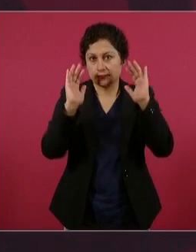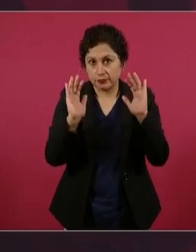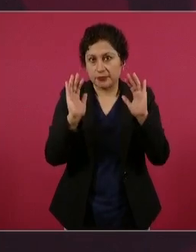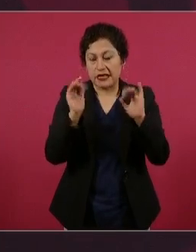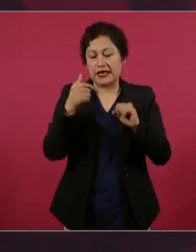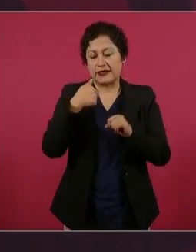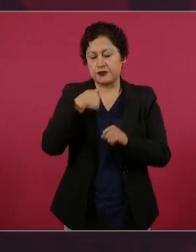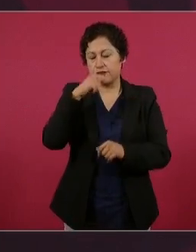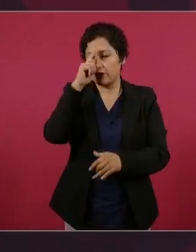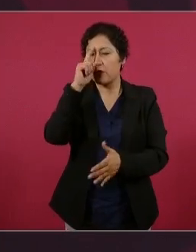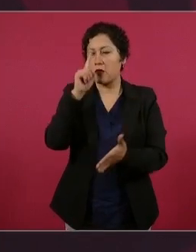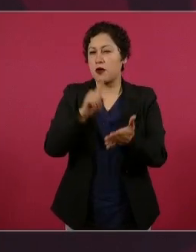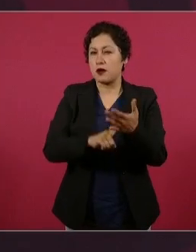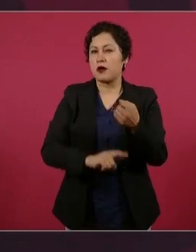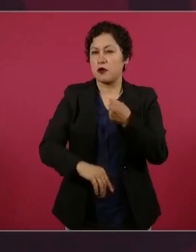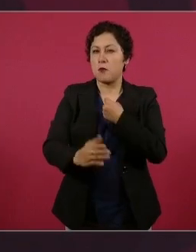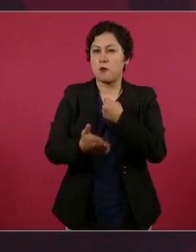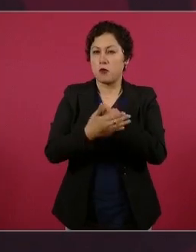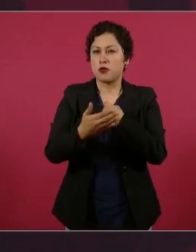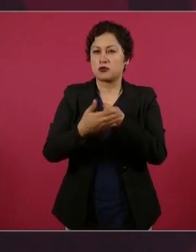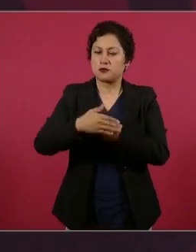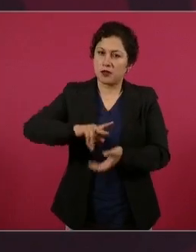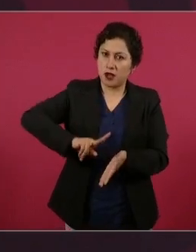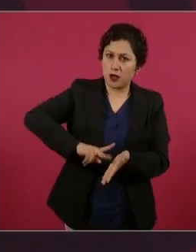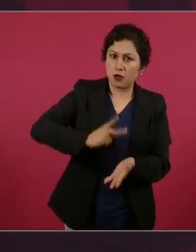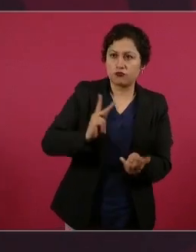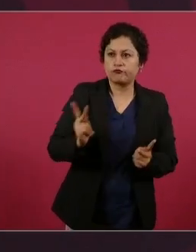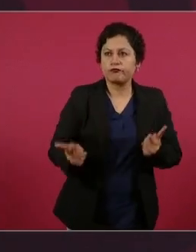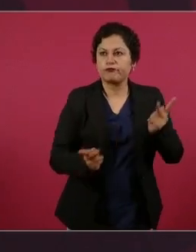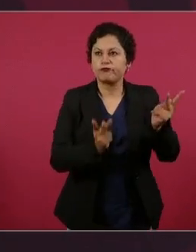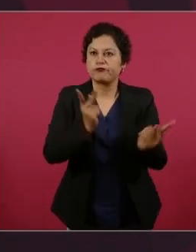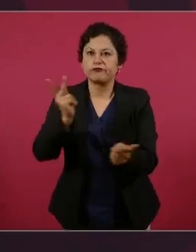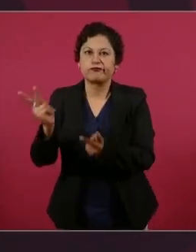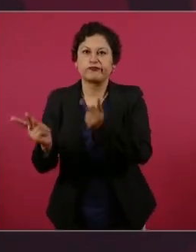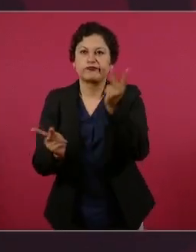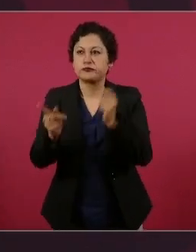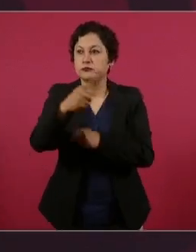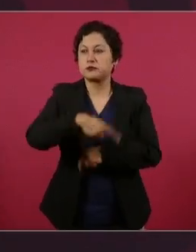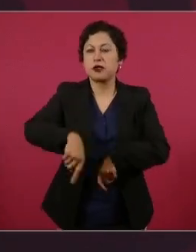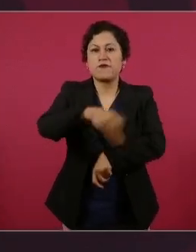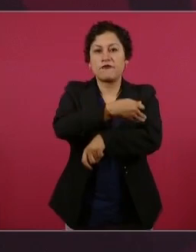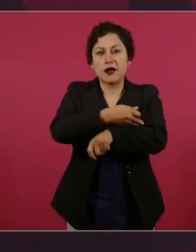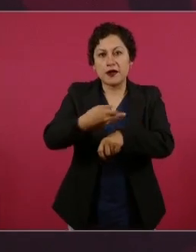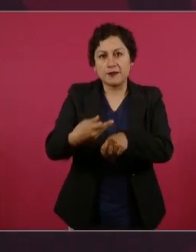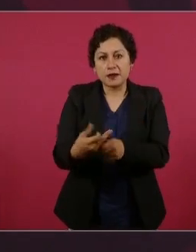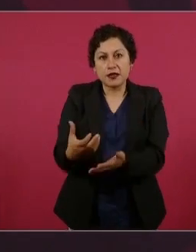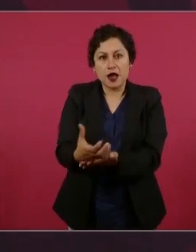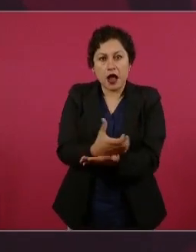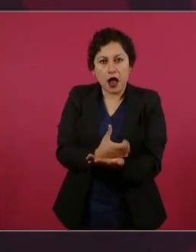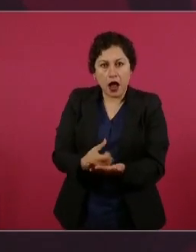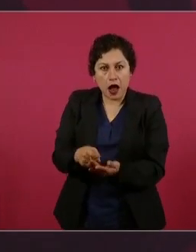nueva encuesta de ingresos gastos, va a bajar más,